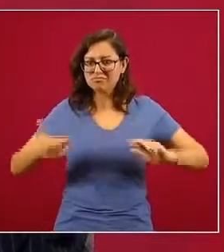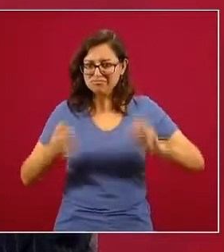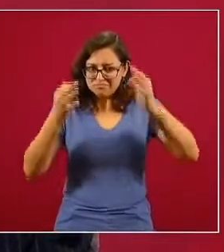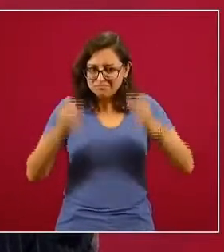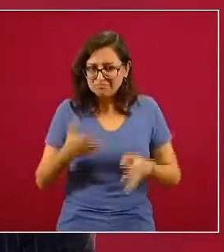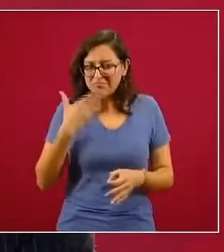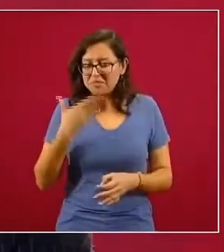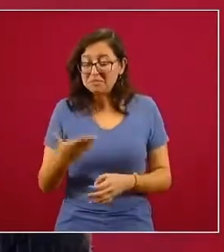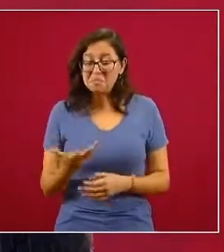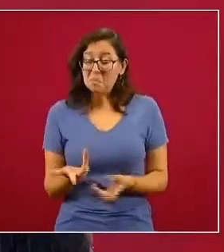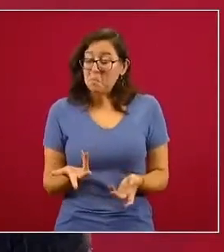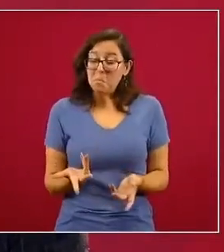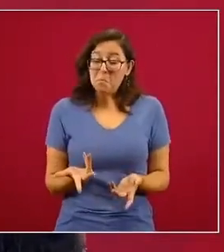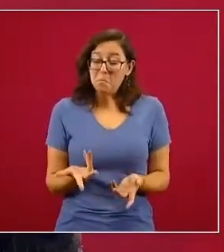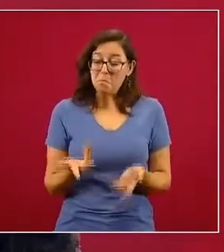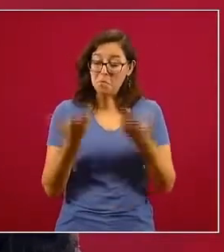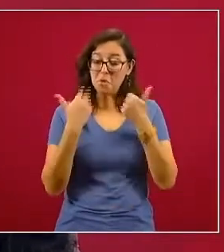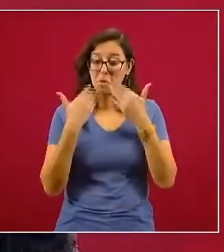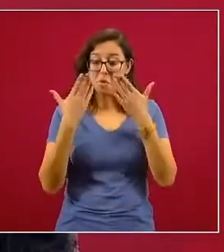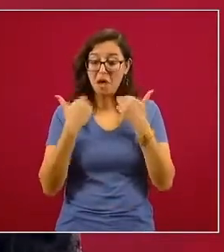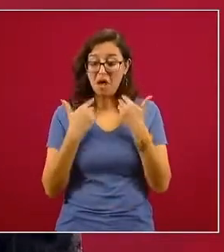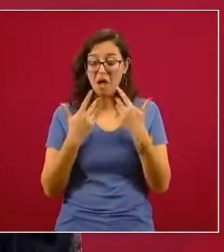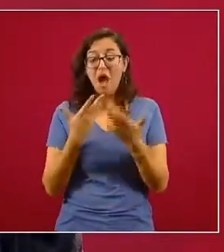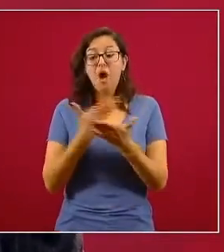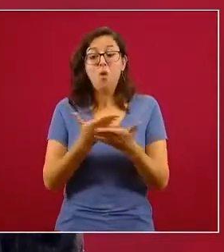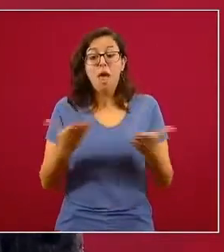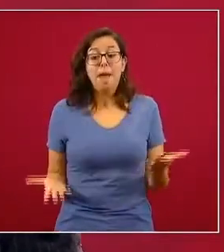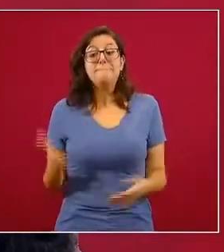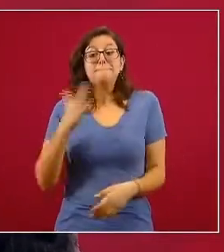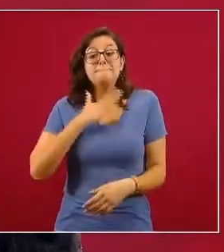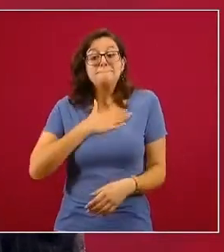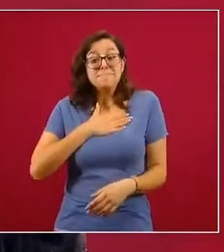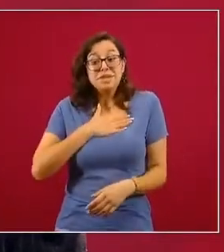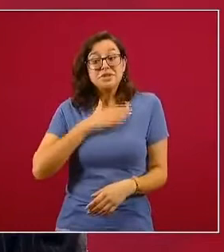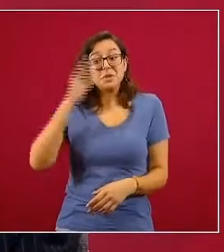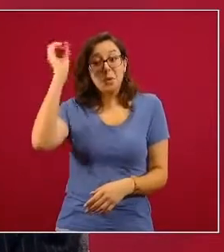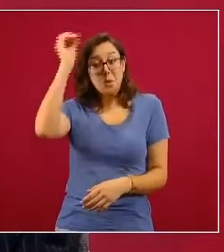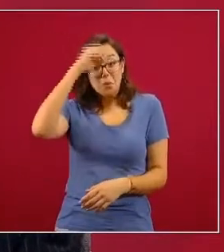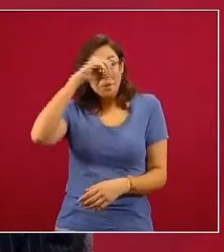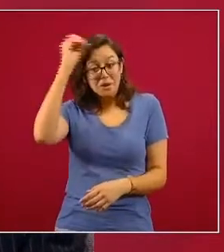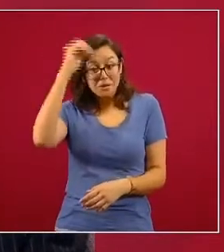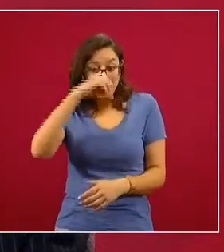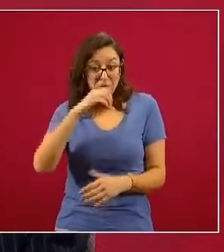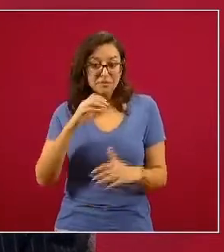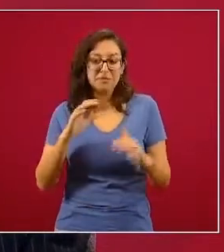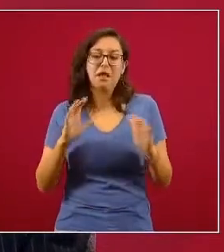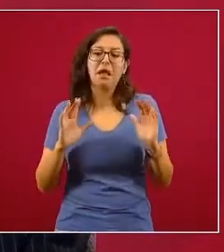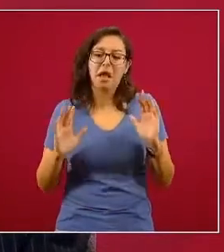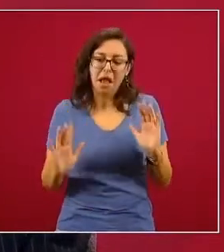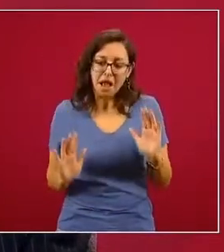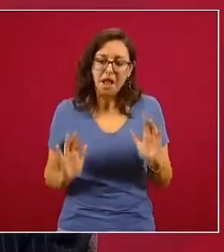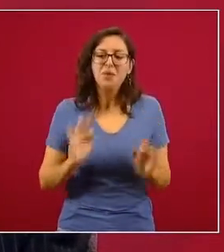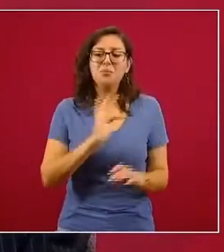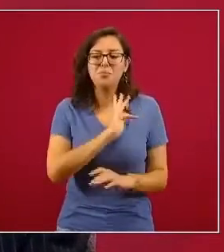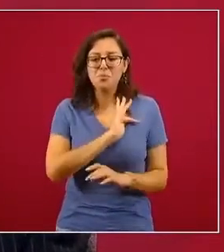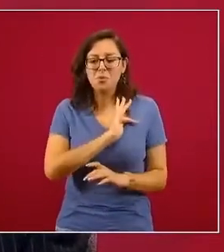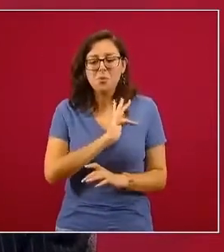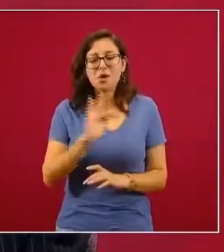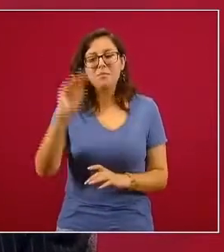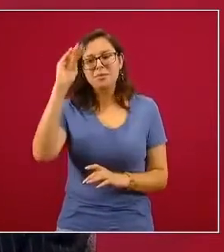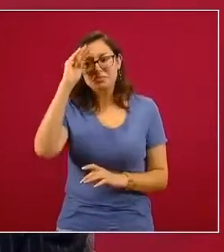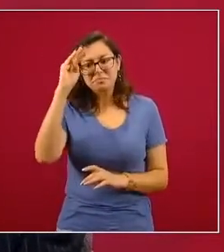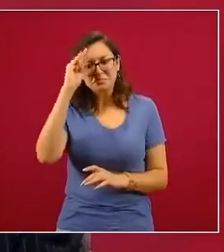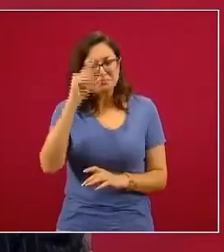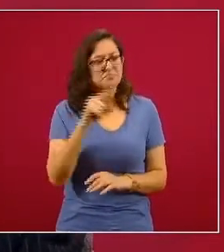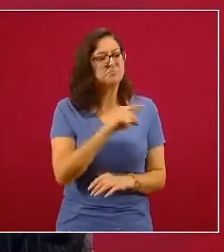término. Apreciativamente uno podría considerar, y me parece lógico pensarlo, que aquellos gobernadores que no